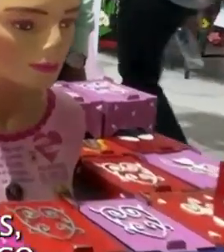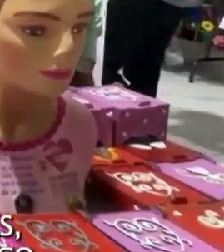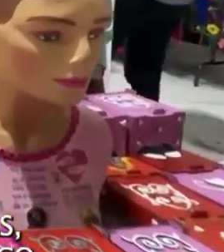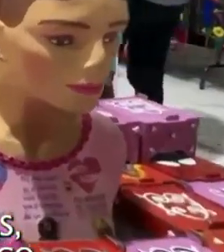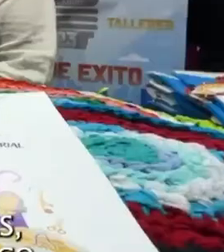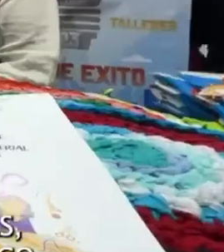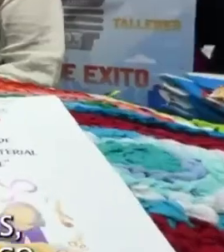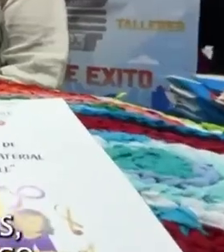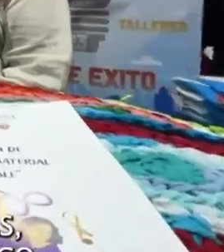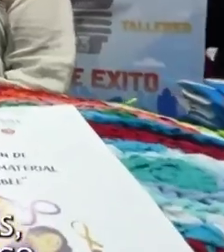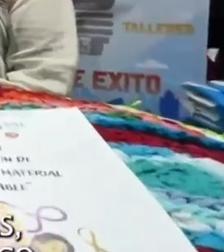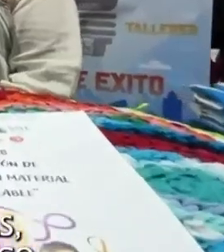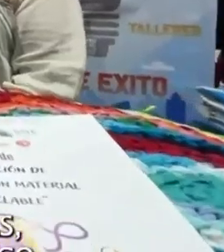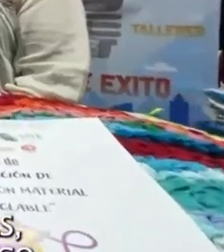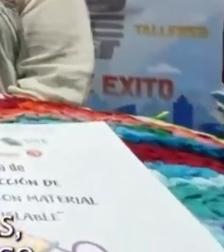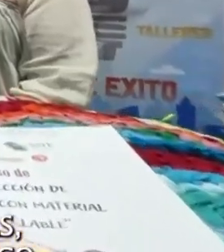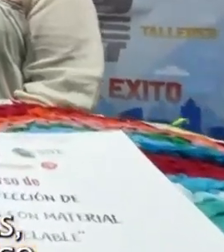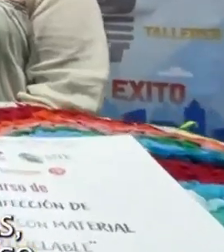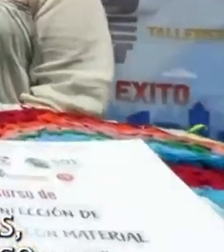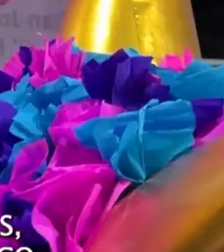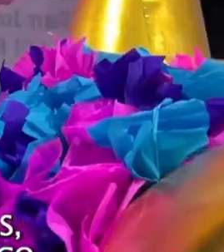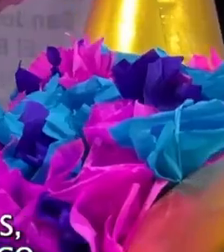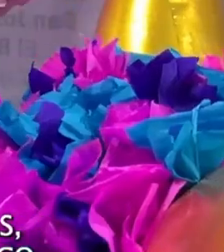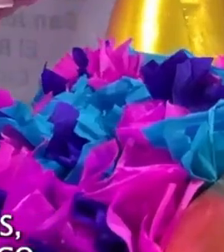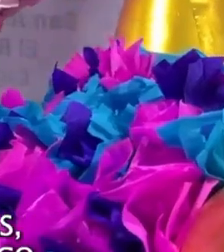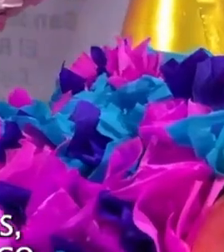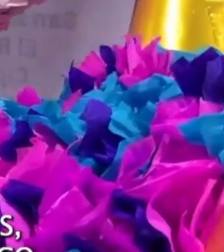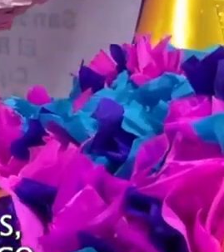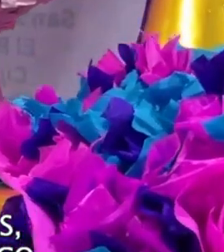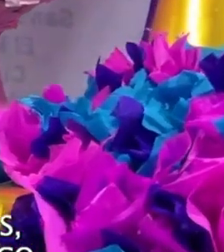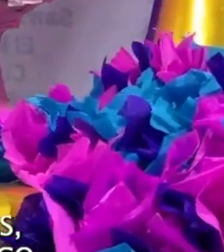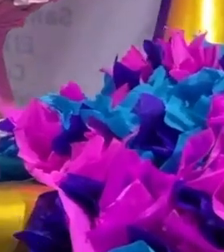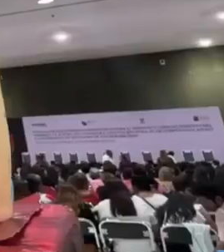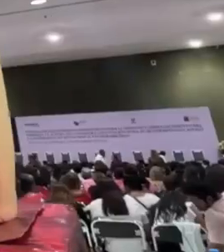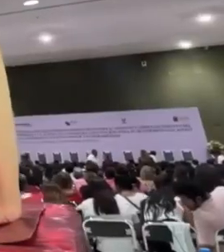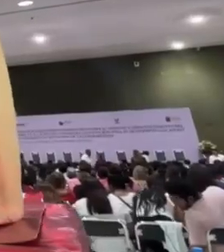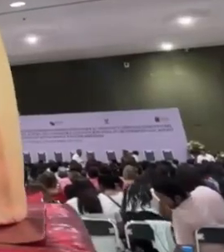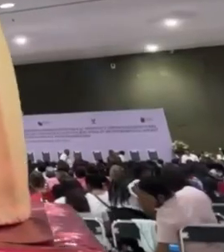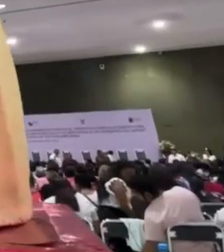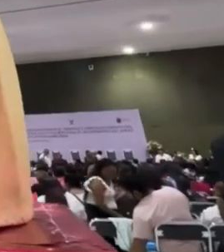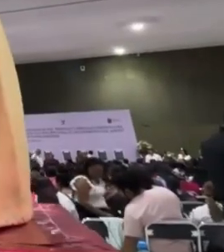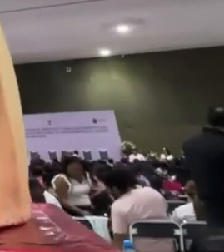mes de junio de 2024, en Chiapas hemos alcanzado un máximo histórico de